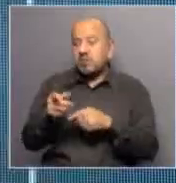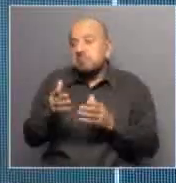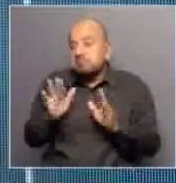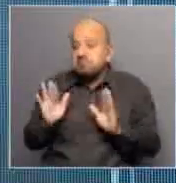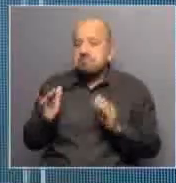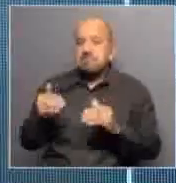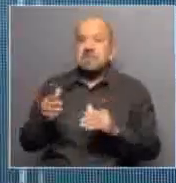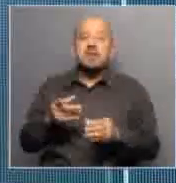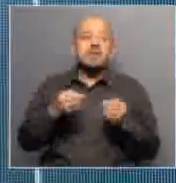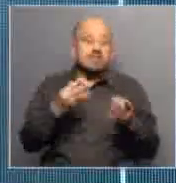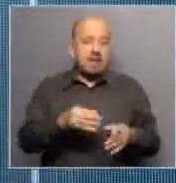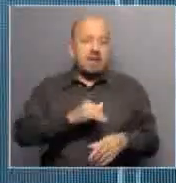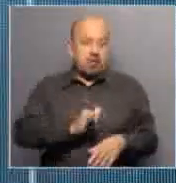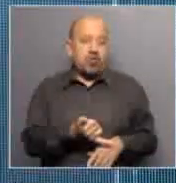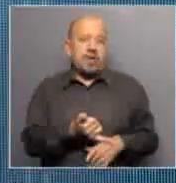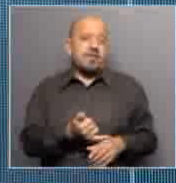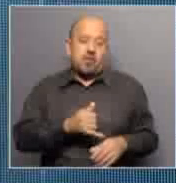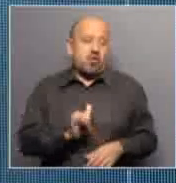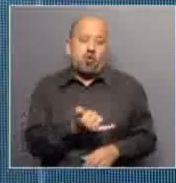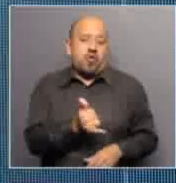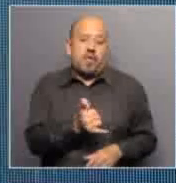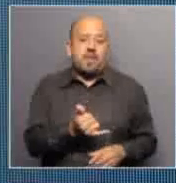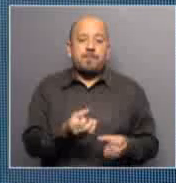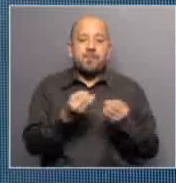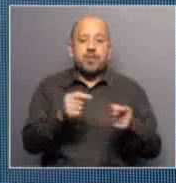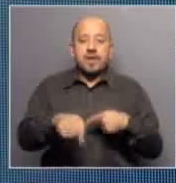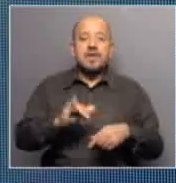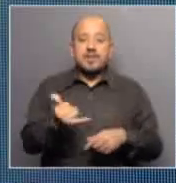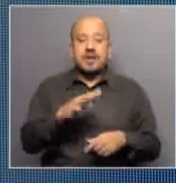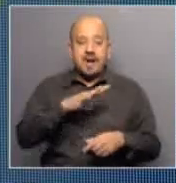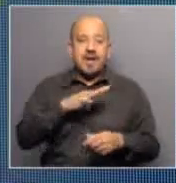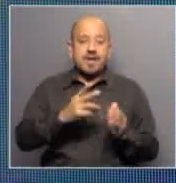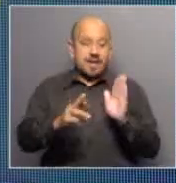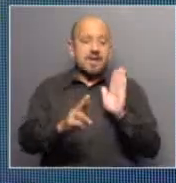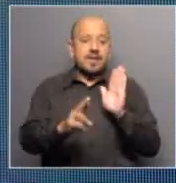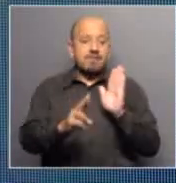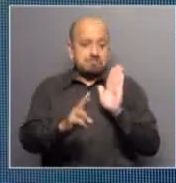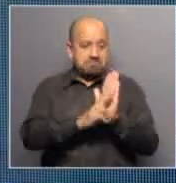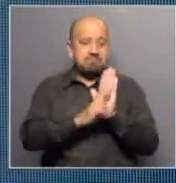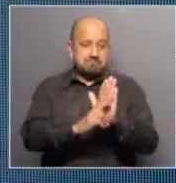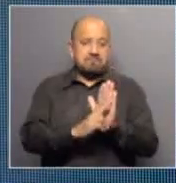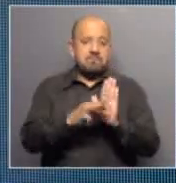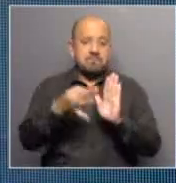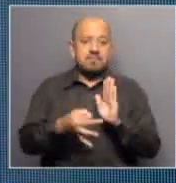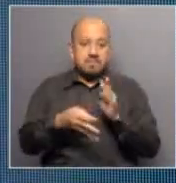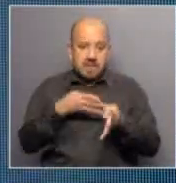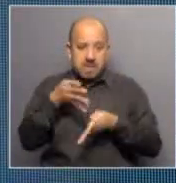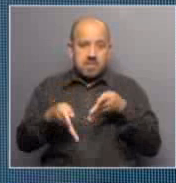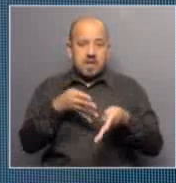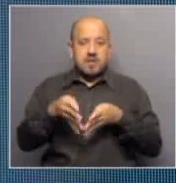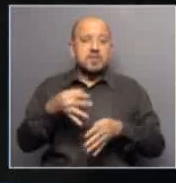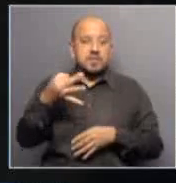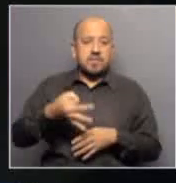te digo que es perjodere, porque en una cosa que está regulada, reglamentada, que marcha relativamente